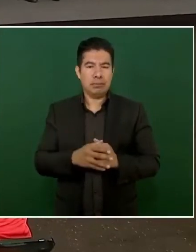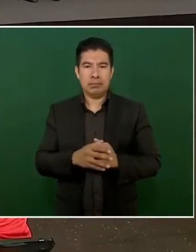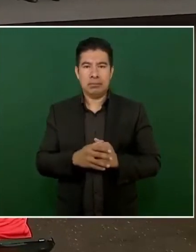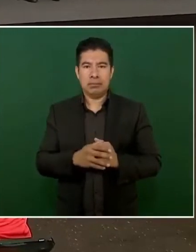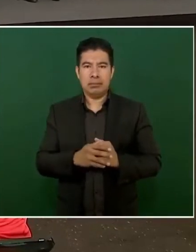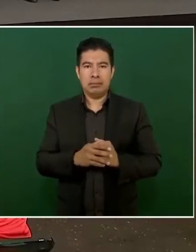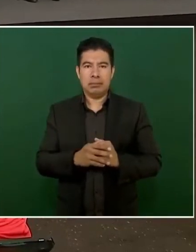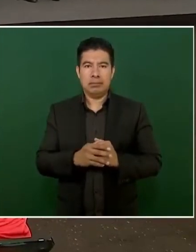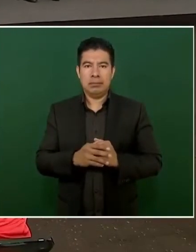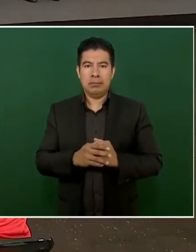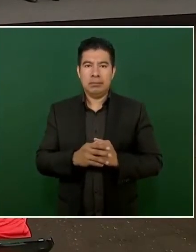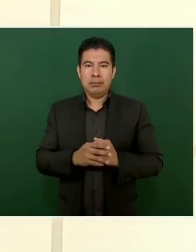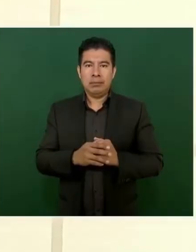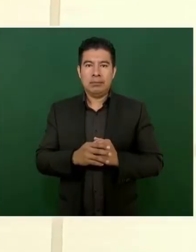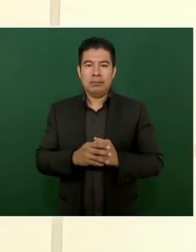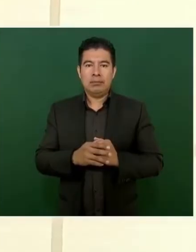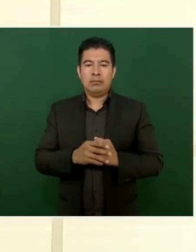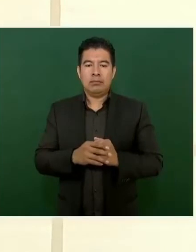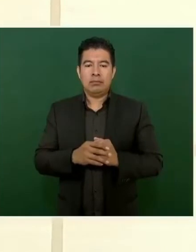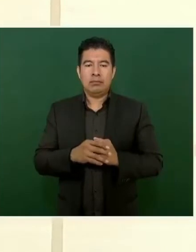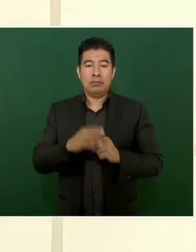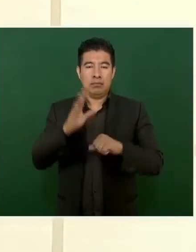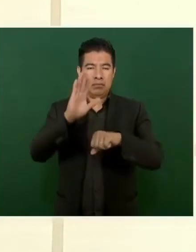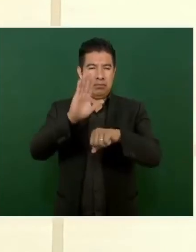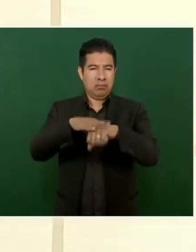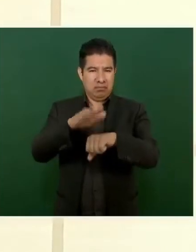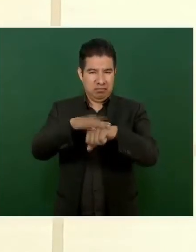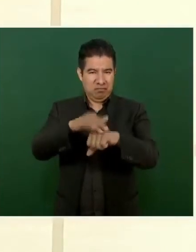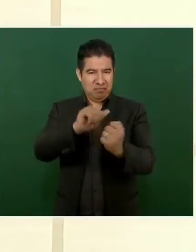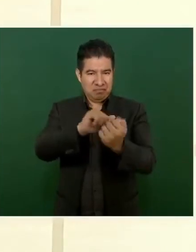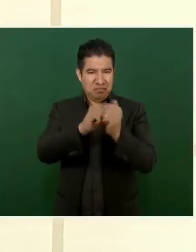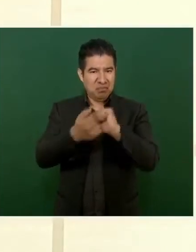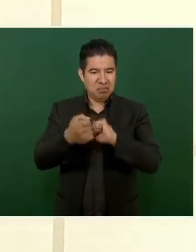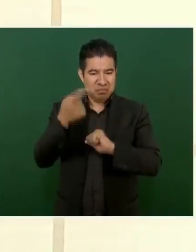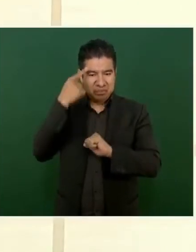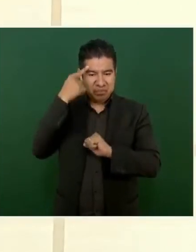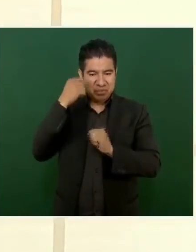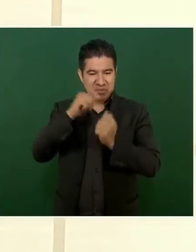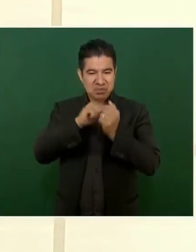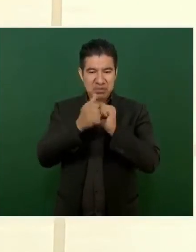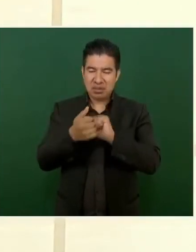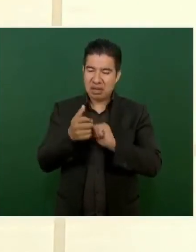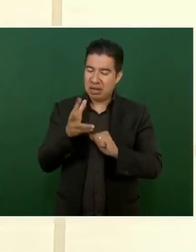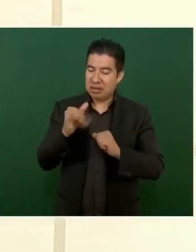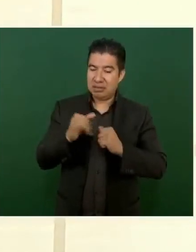Evolucionen, porque es mucho el atraso,